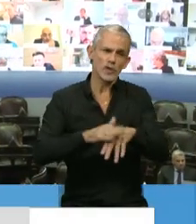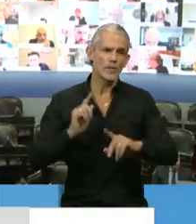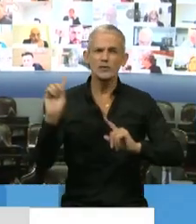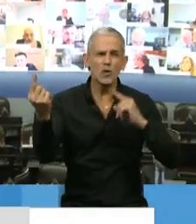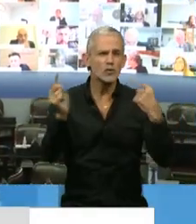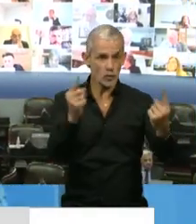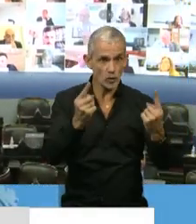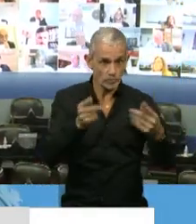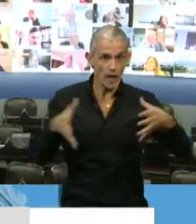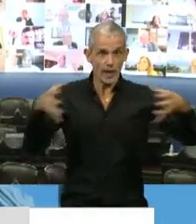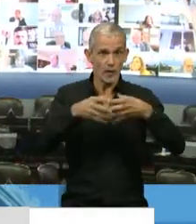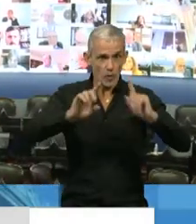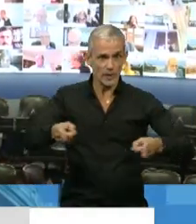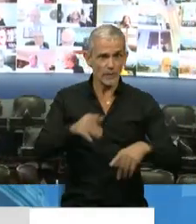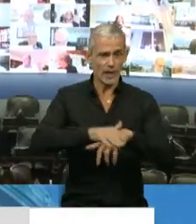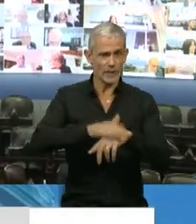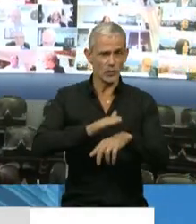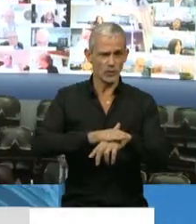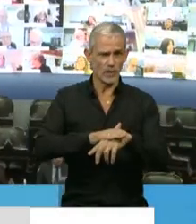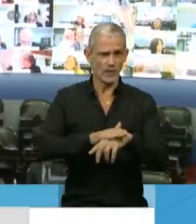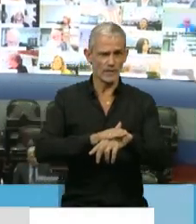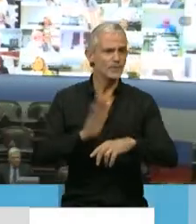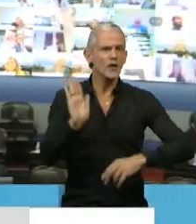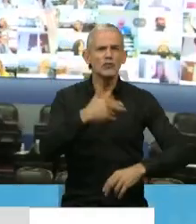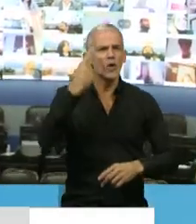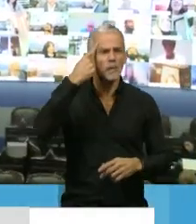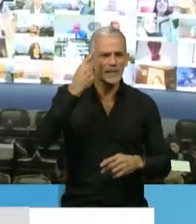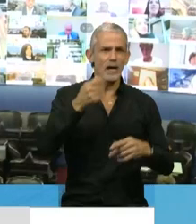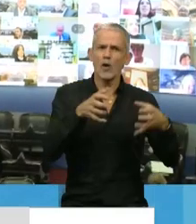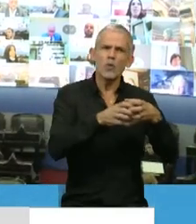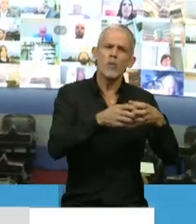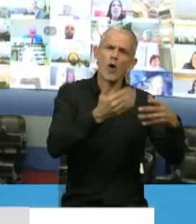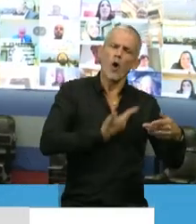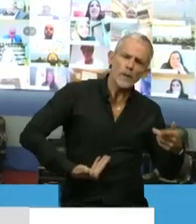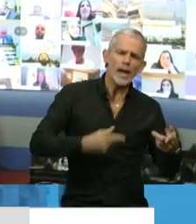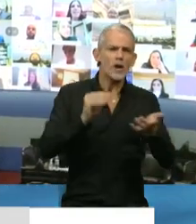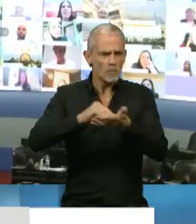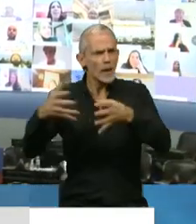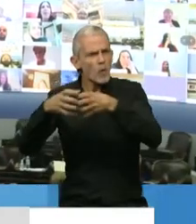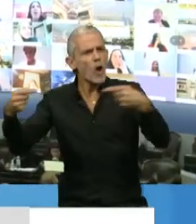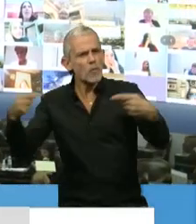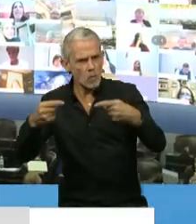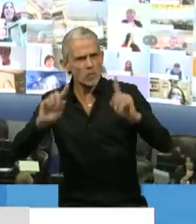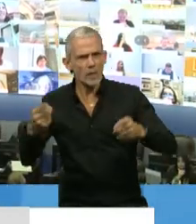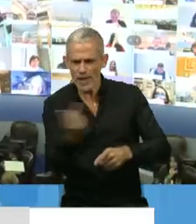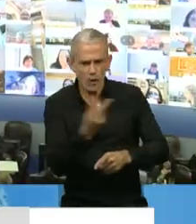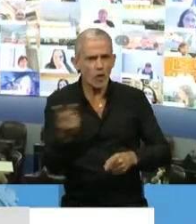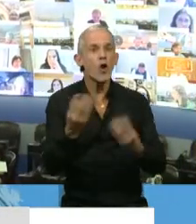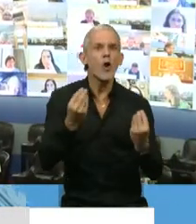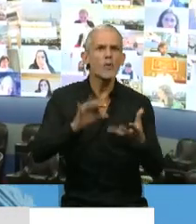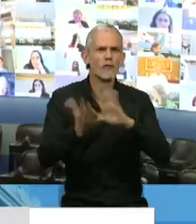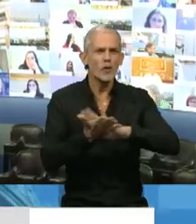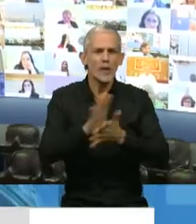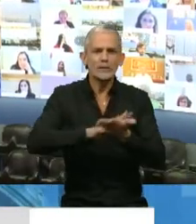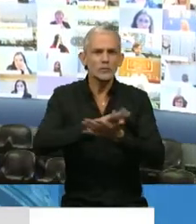colectivo. Debemos ir pensando, oficialismo y oposición, cómo vamos a salir de